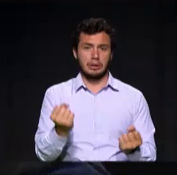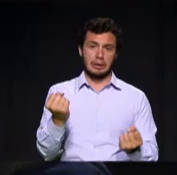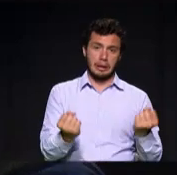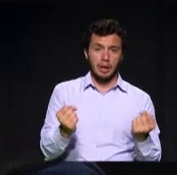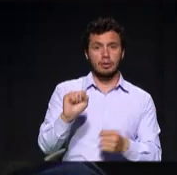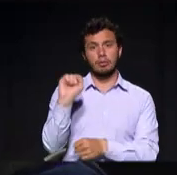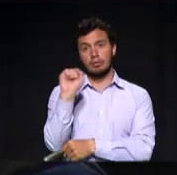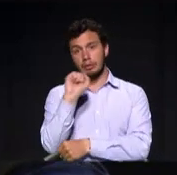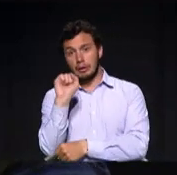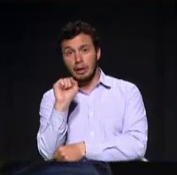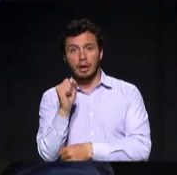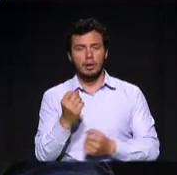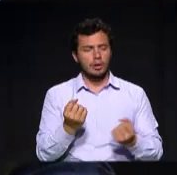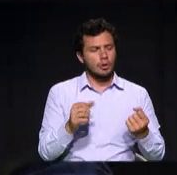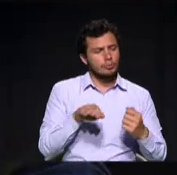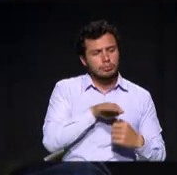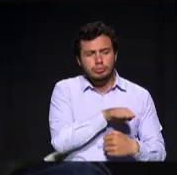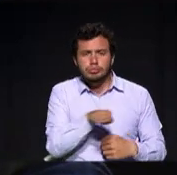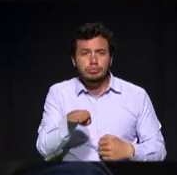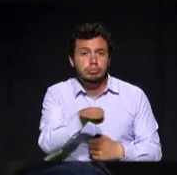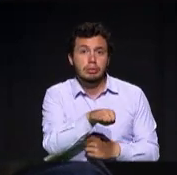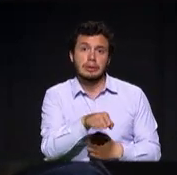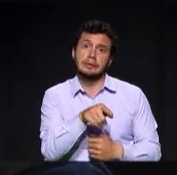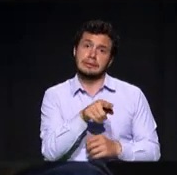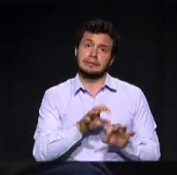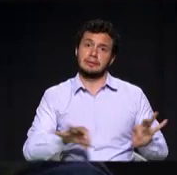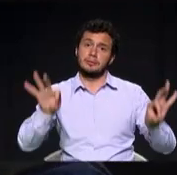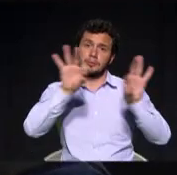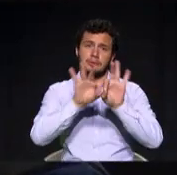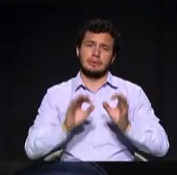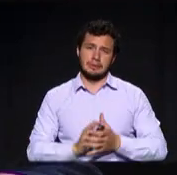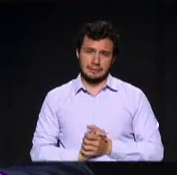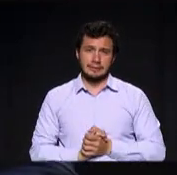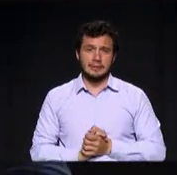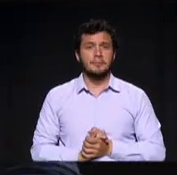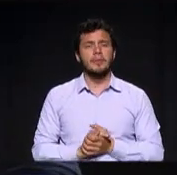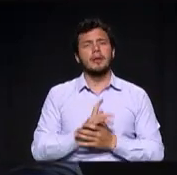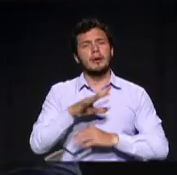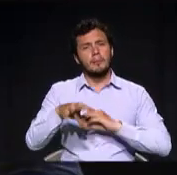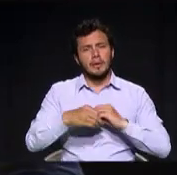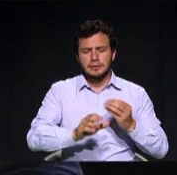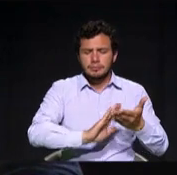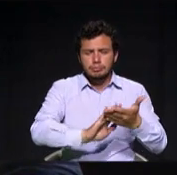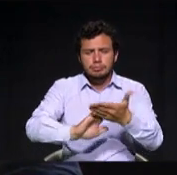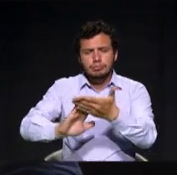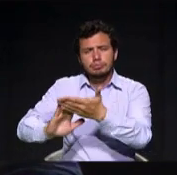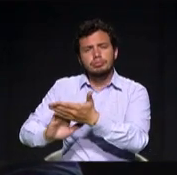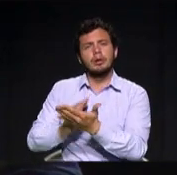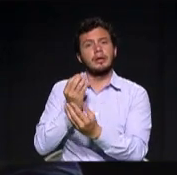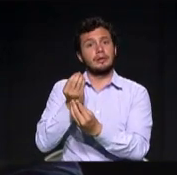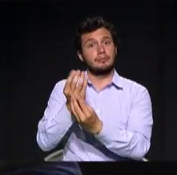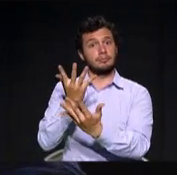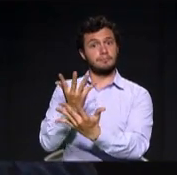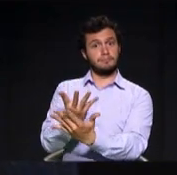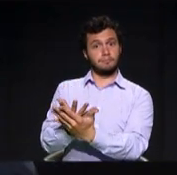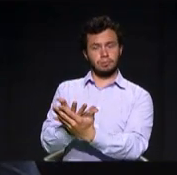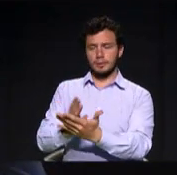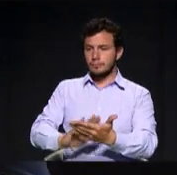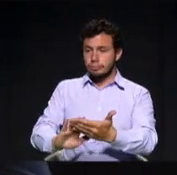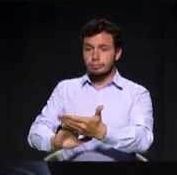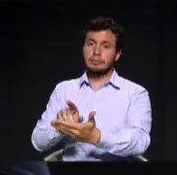dejan mucho que desear tenemos que hacer unas obras de infraestructura que hay que hacerlas porque es necesario